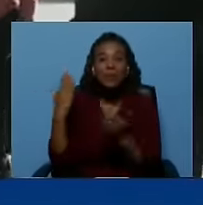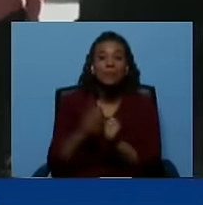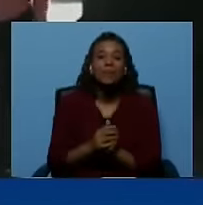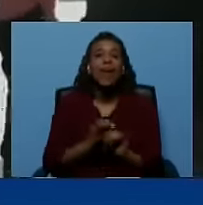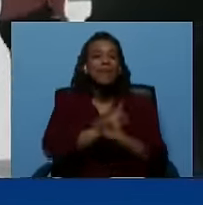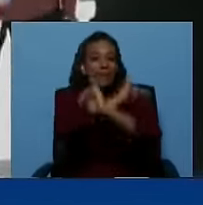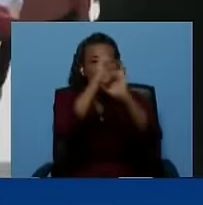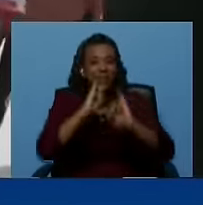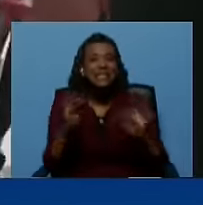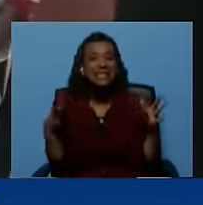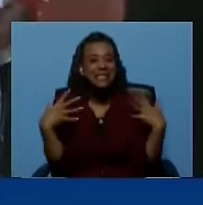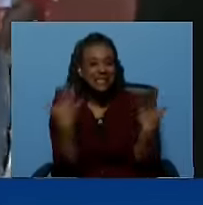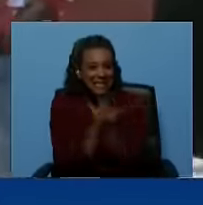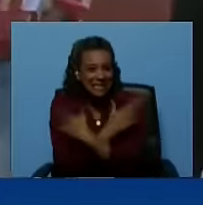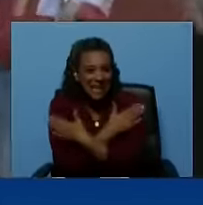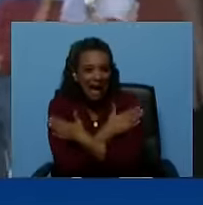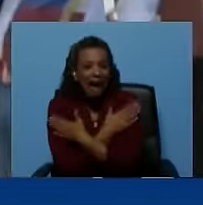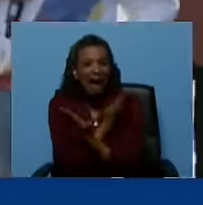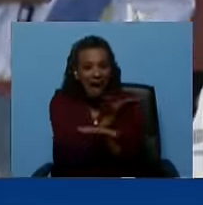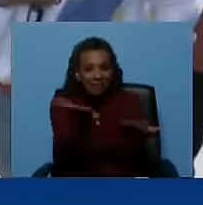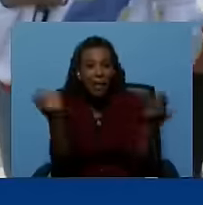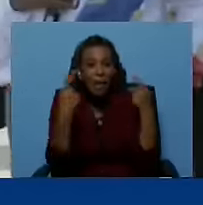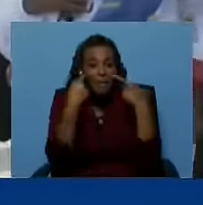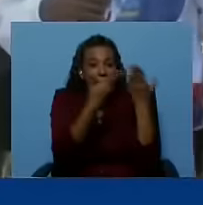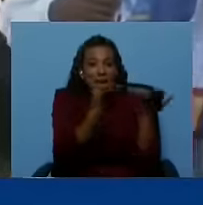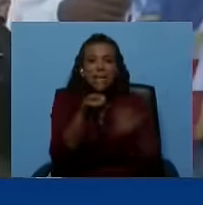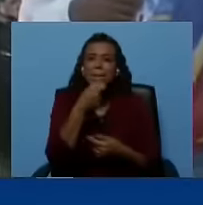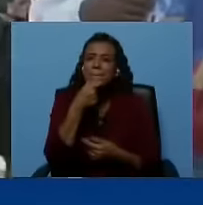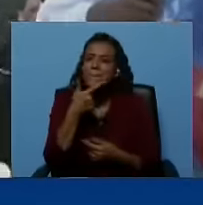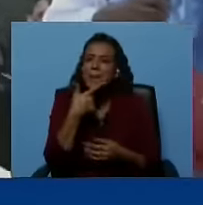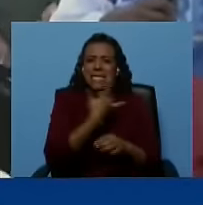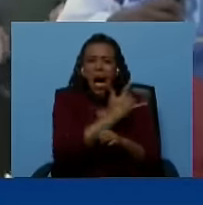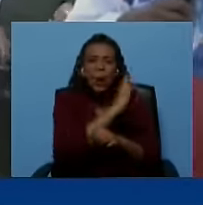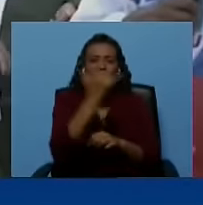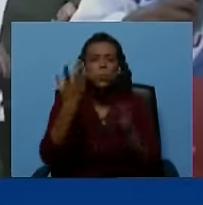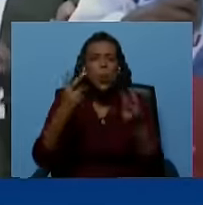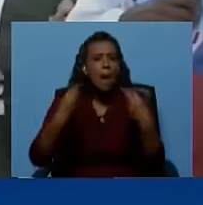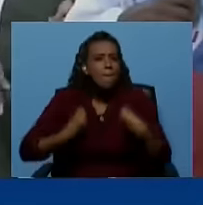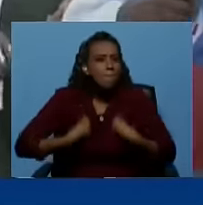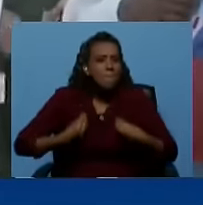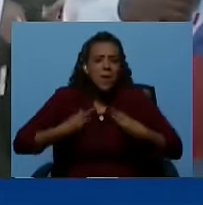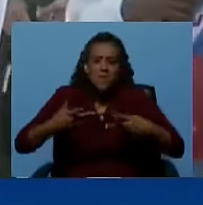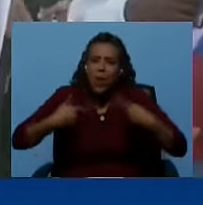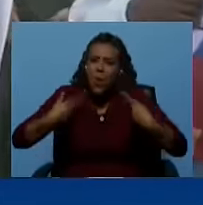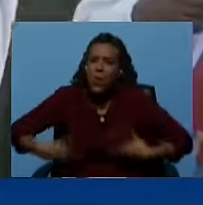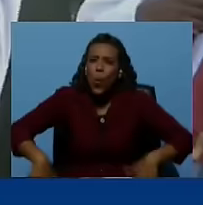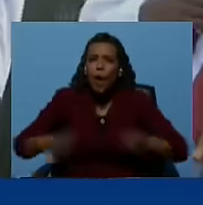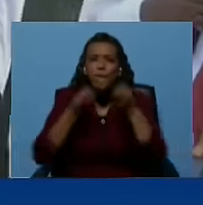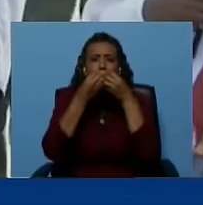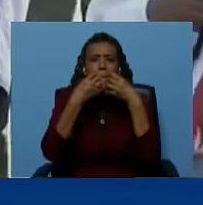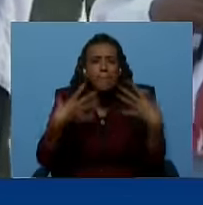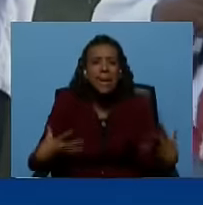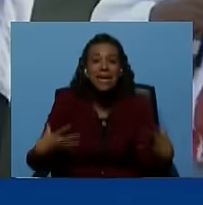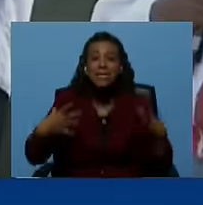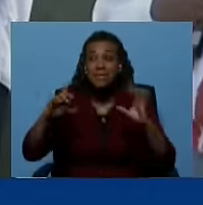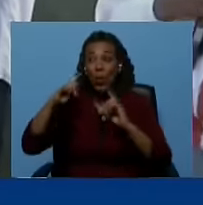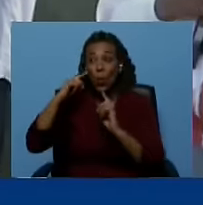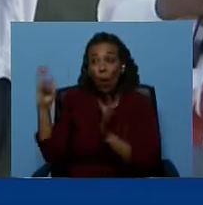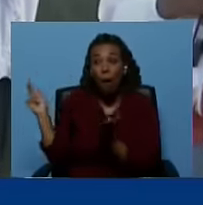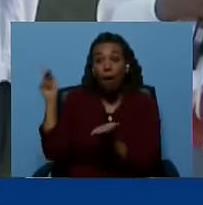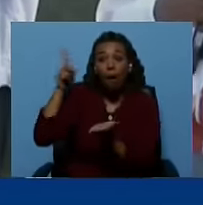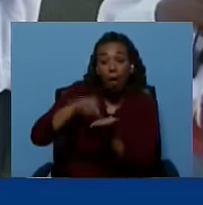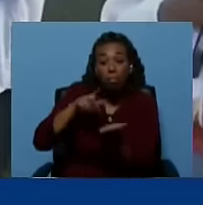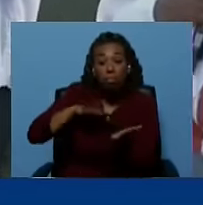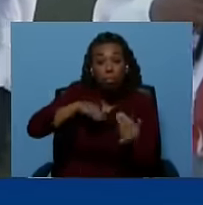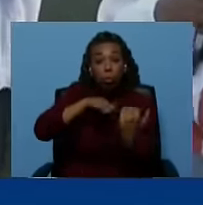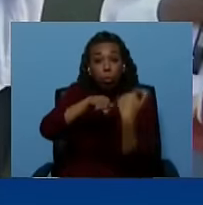Felicidades Aquí viendo esta belleza la verdad que ustedes viven en este sector que está hermoso des desde que llegamos